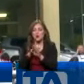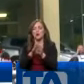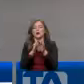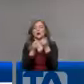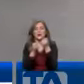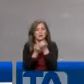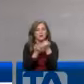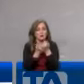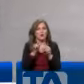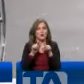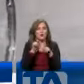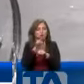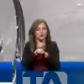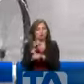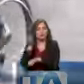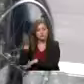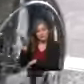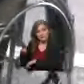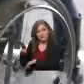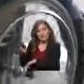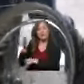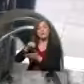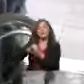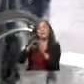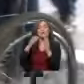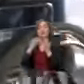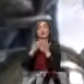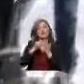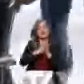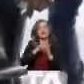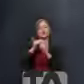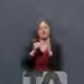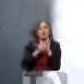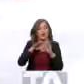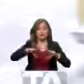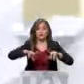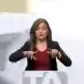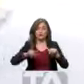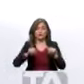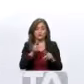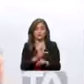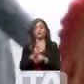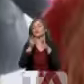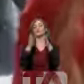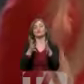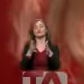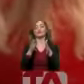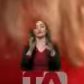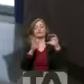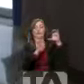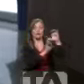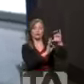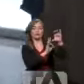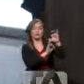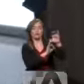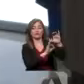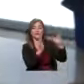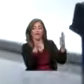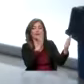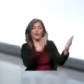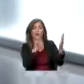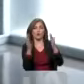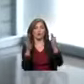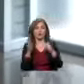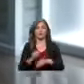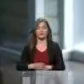ellos figuran la doctora Isabel Robalino, miembro de la Comisión Anticorrupción, los consejeros de Participación Ciudadana Transitorio